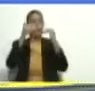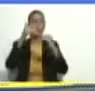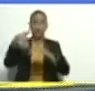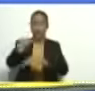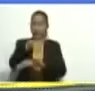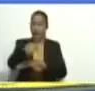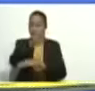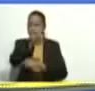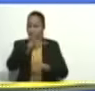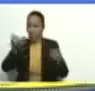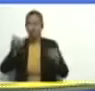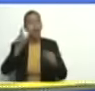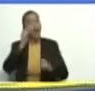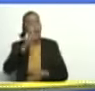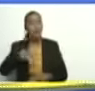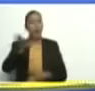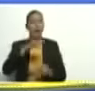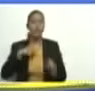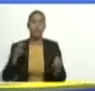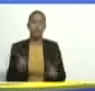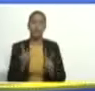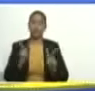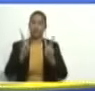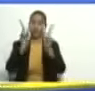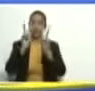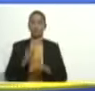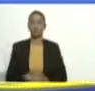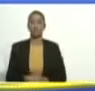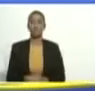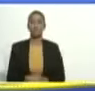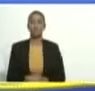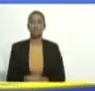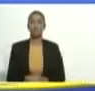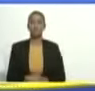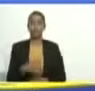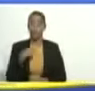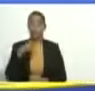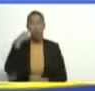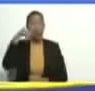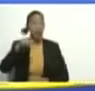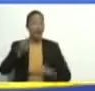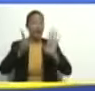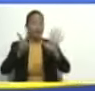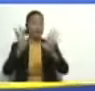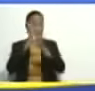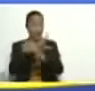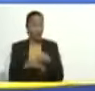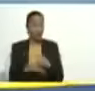está victorioso. Nos vemos ahora, pues, a las 7, no se lo pierda.